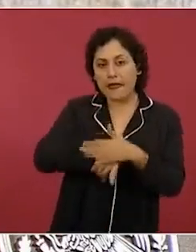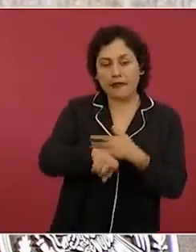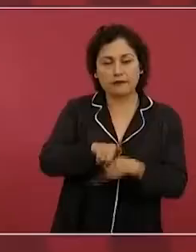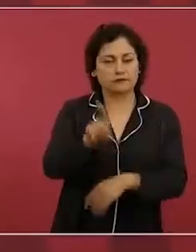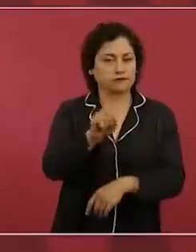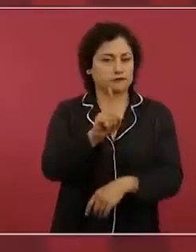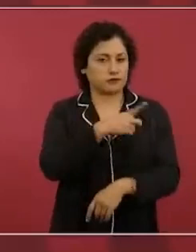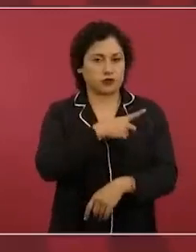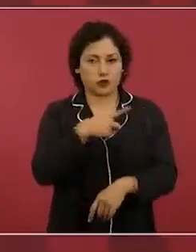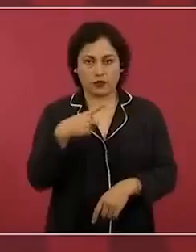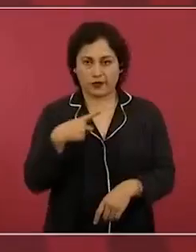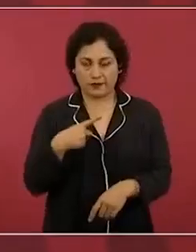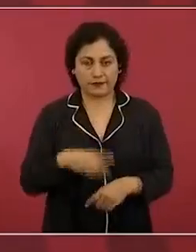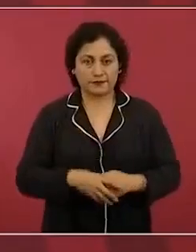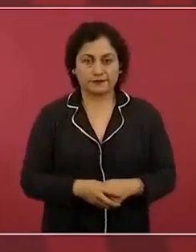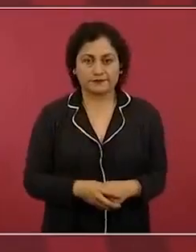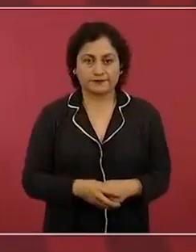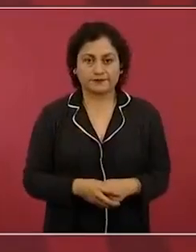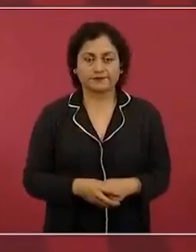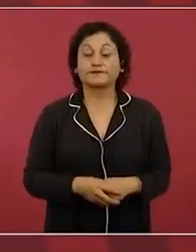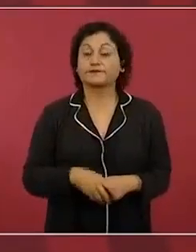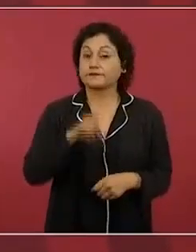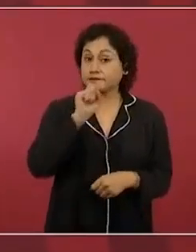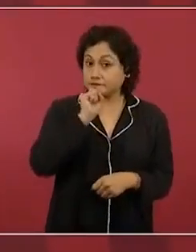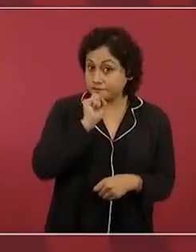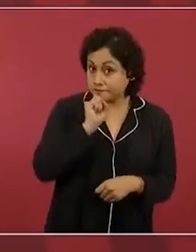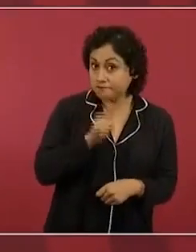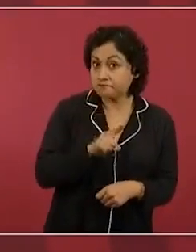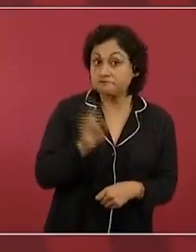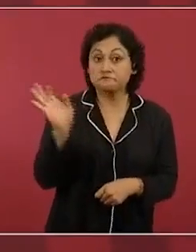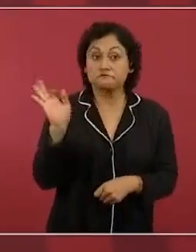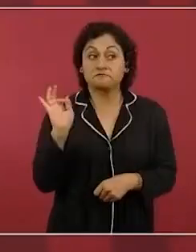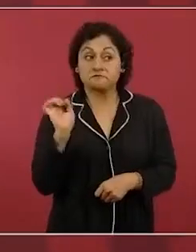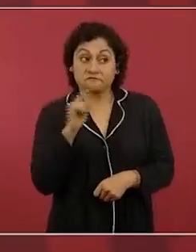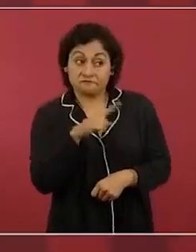y al mismo tiempo no debe de haber impunidad.